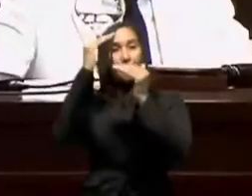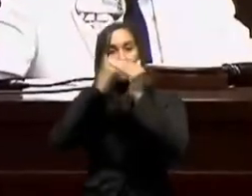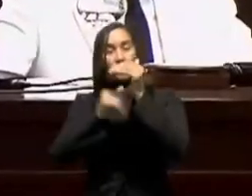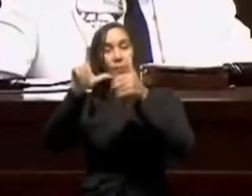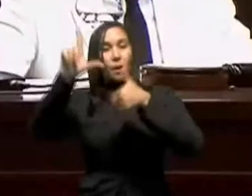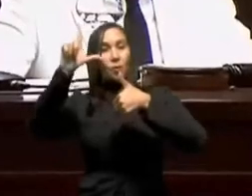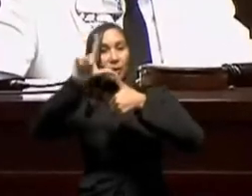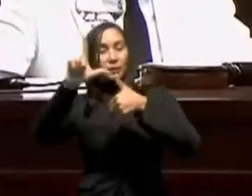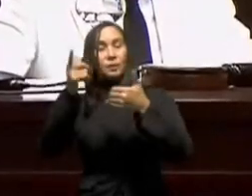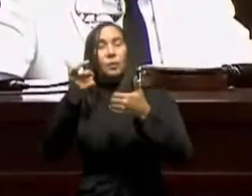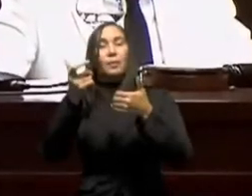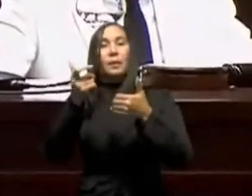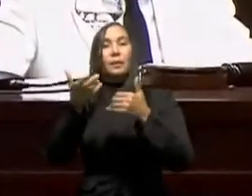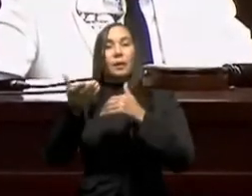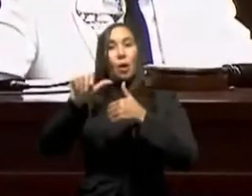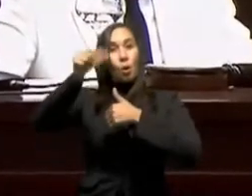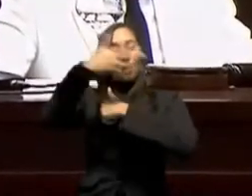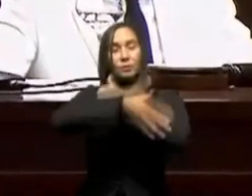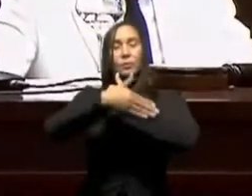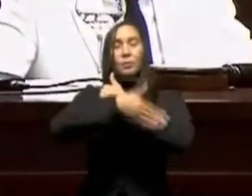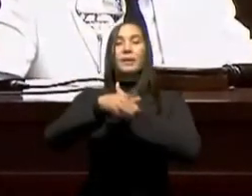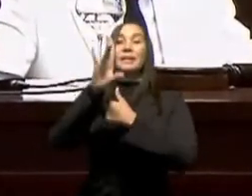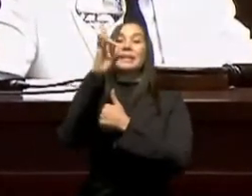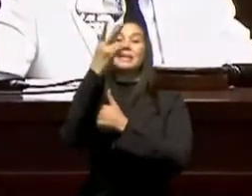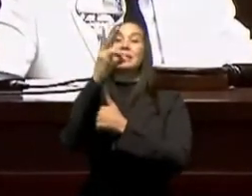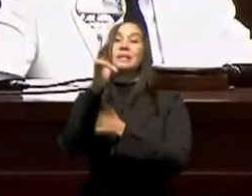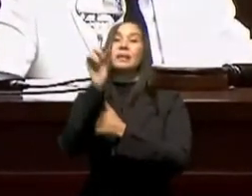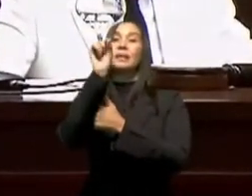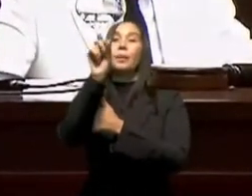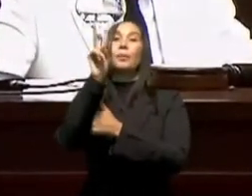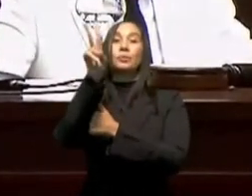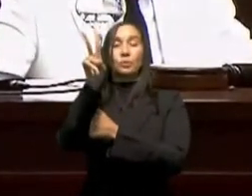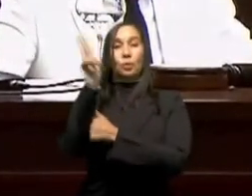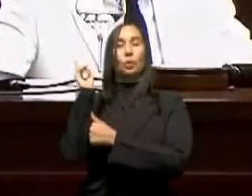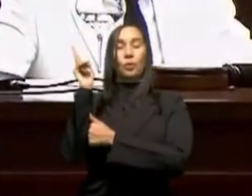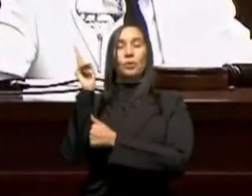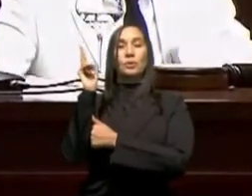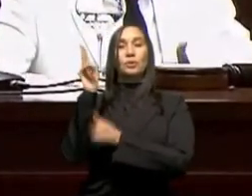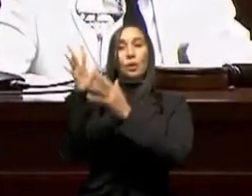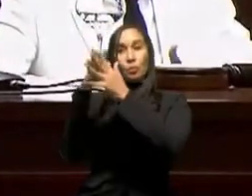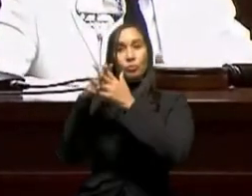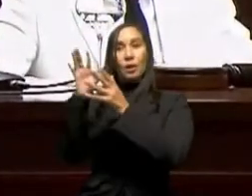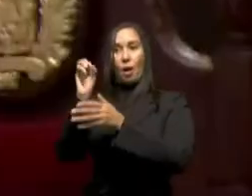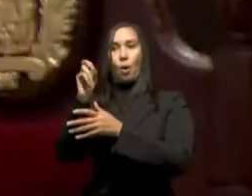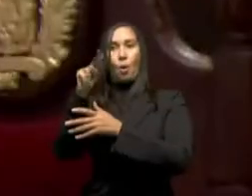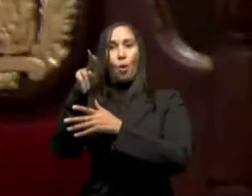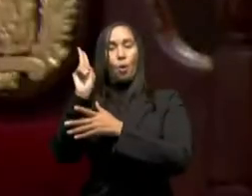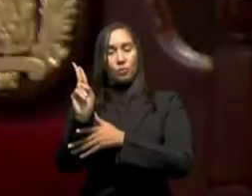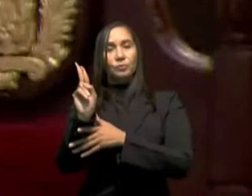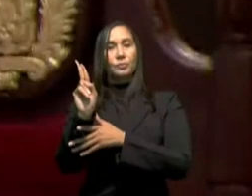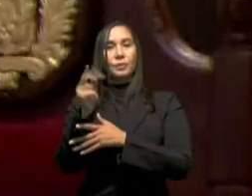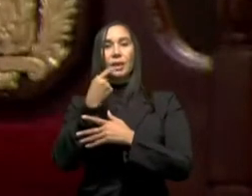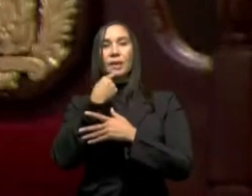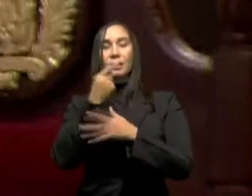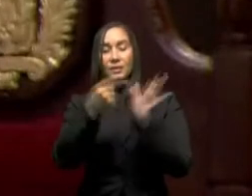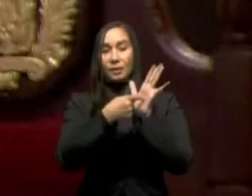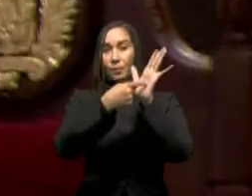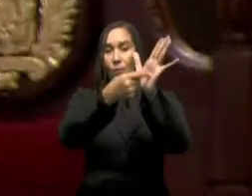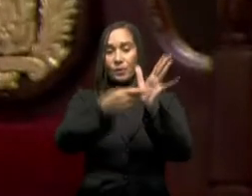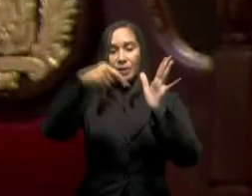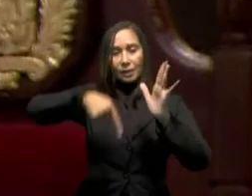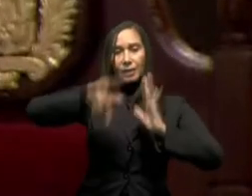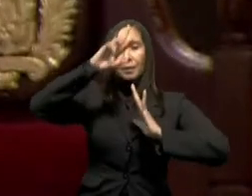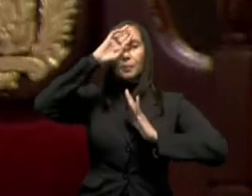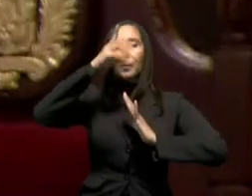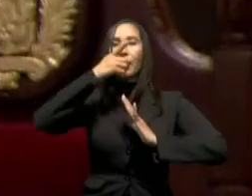del Caribe, que asciende a 17.2, según los datos de Naciones Unidas o de Inside Crime, que muestra que